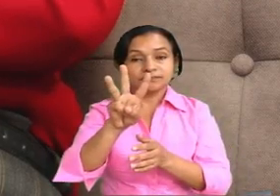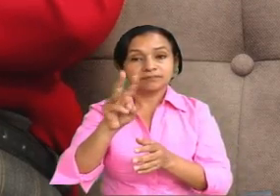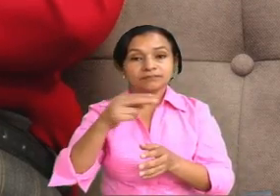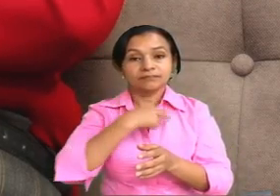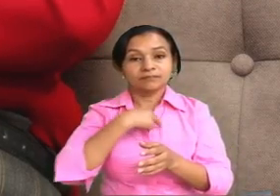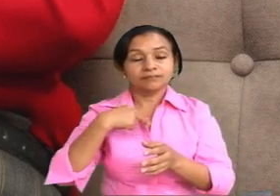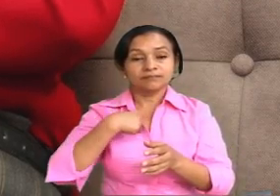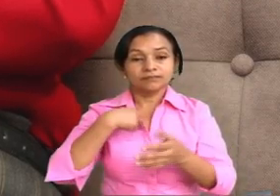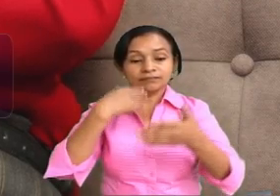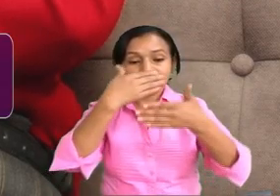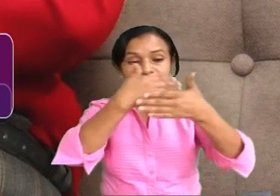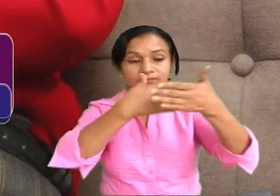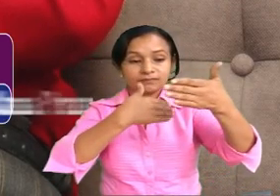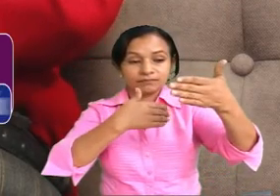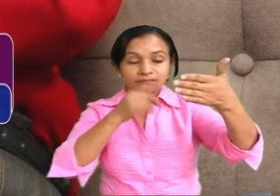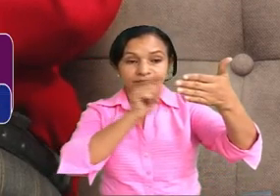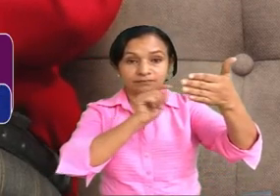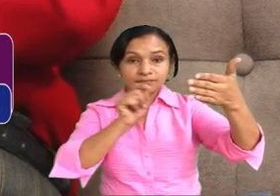proclamó